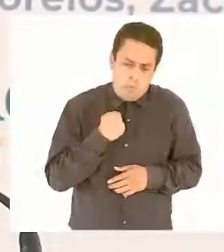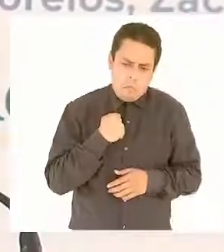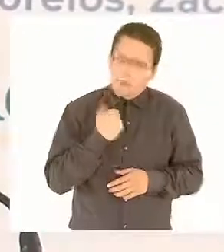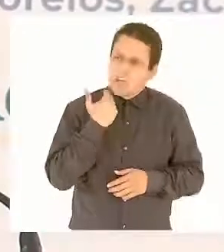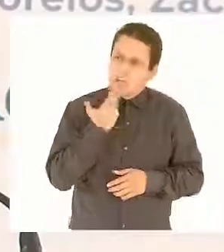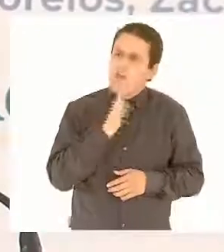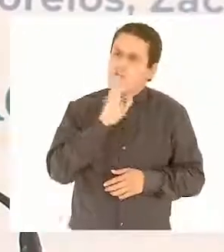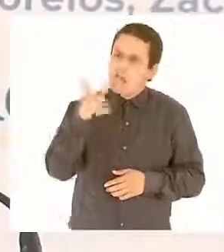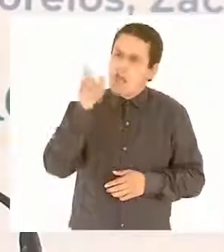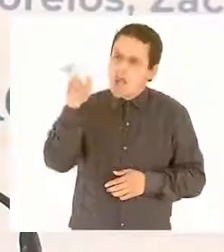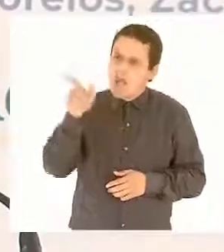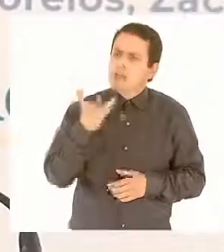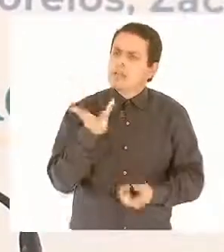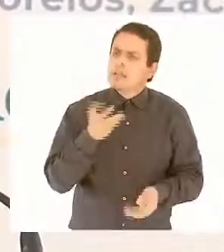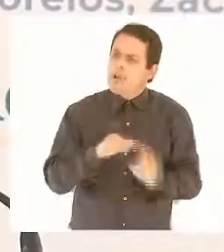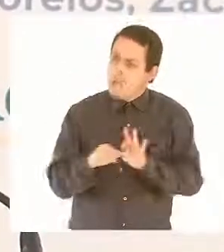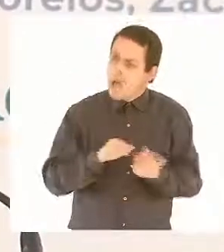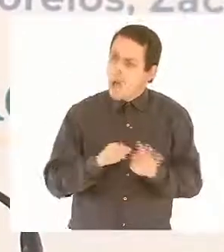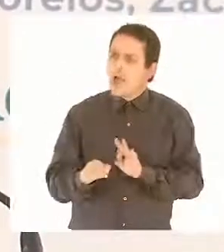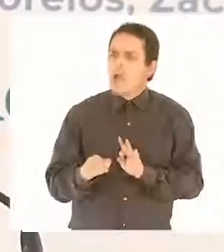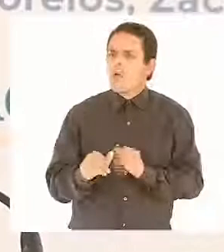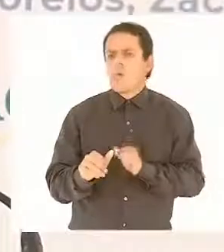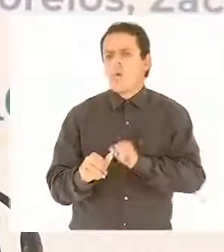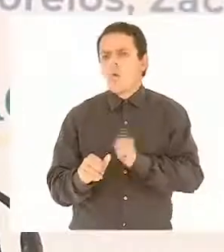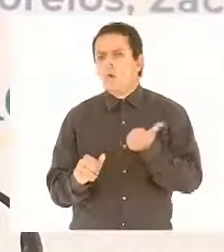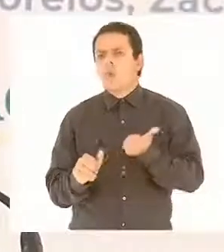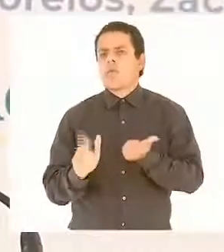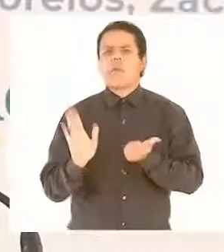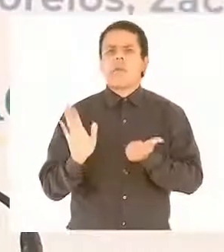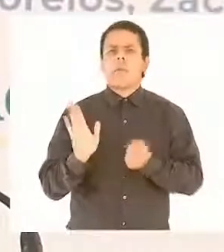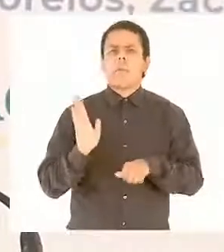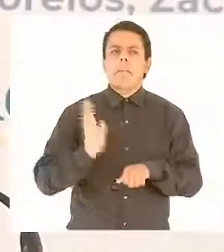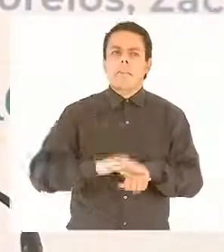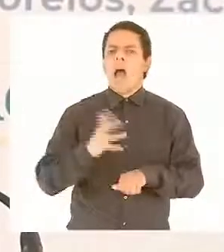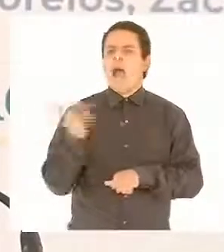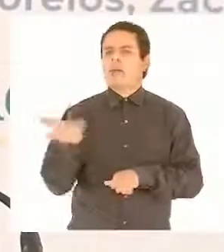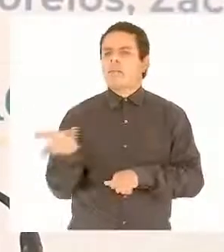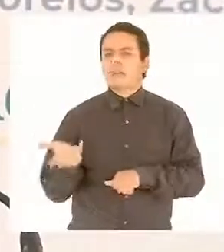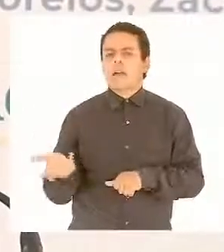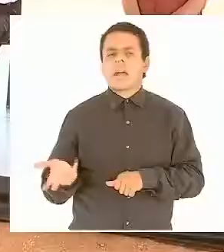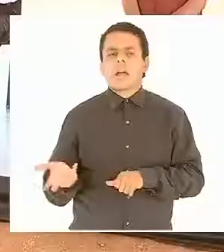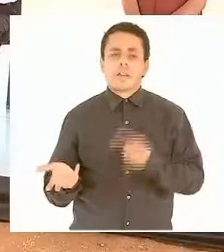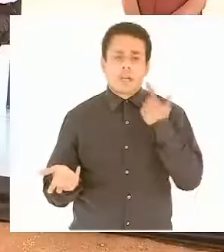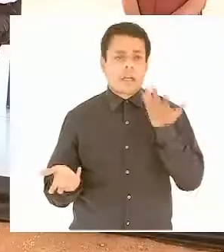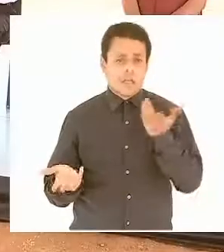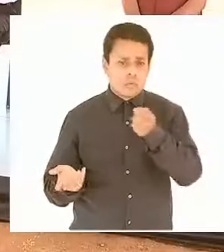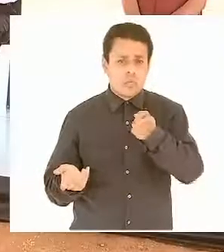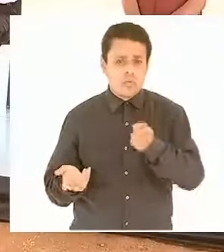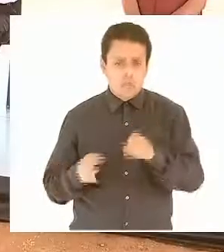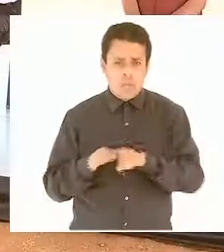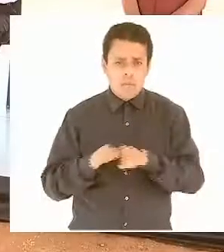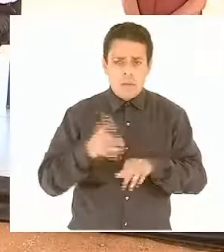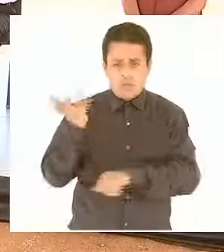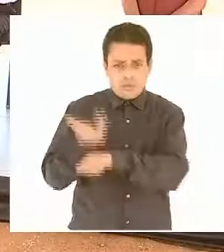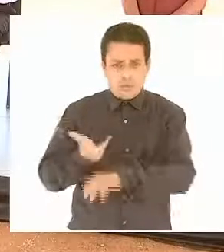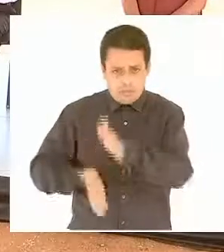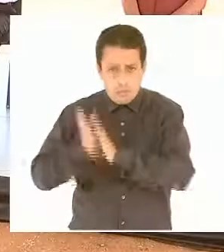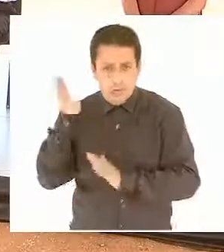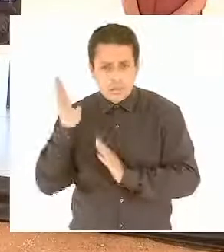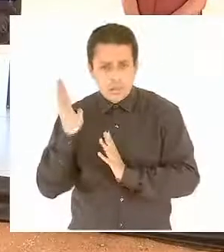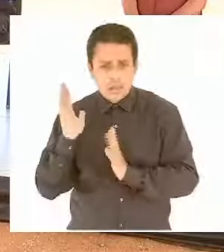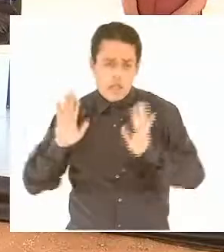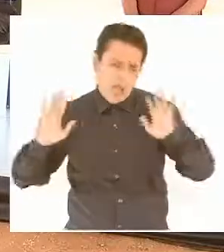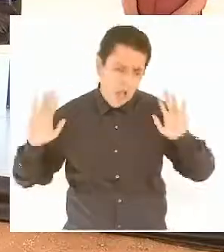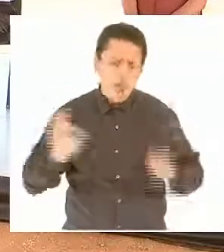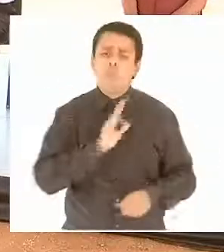ir a buscarse la vida a otras partes, quieran ir a trabajar a Estados Unidos,